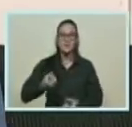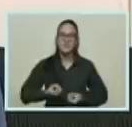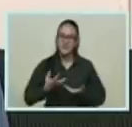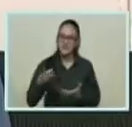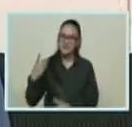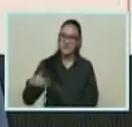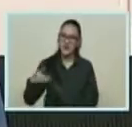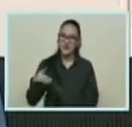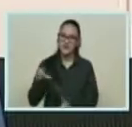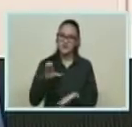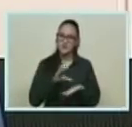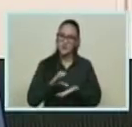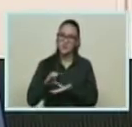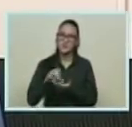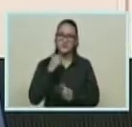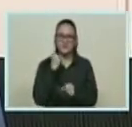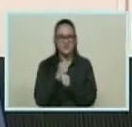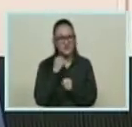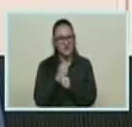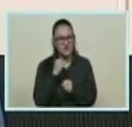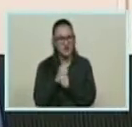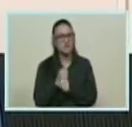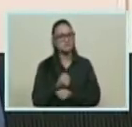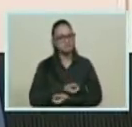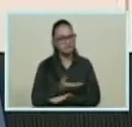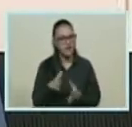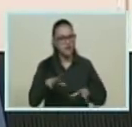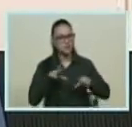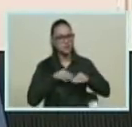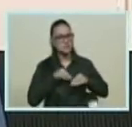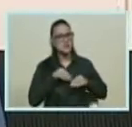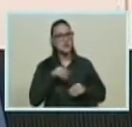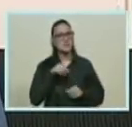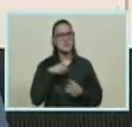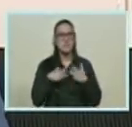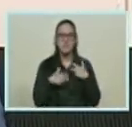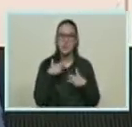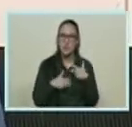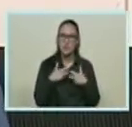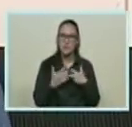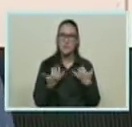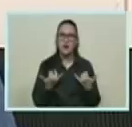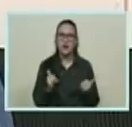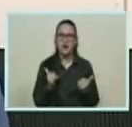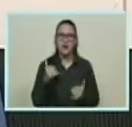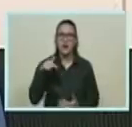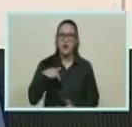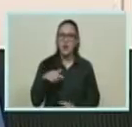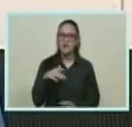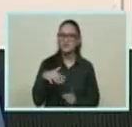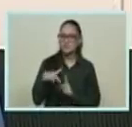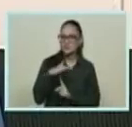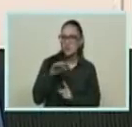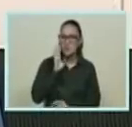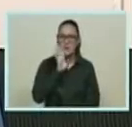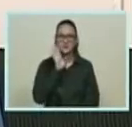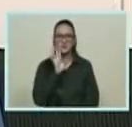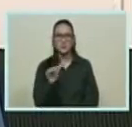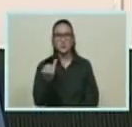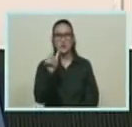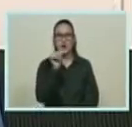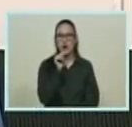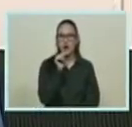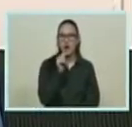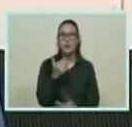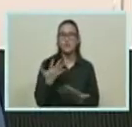garanticemos el derecho a la ciudad, donde trabajemos por asumir los problemas críticos que hoy tenemos en torno a la basura, en torno al agua,